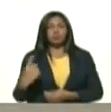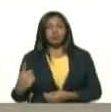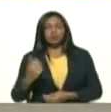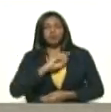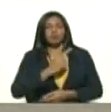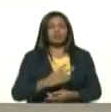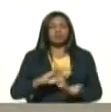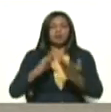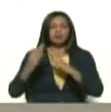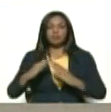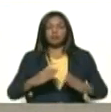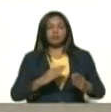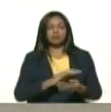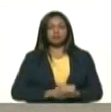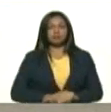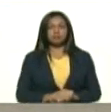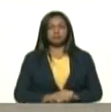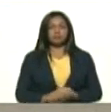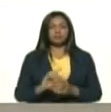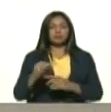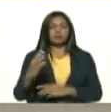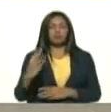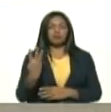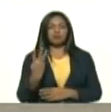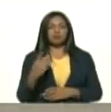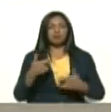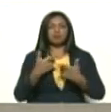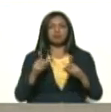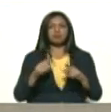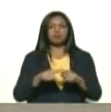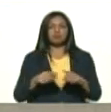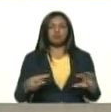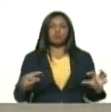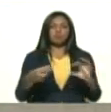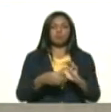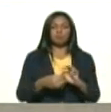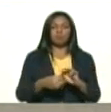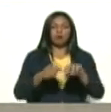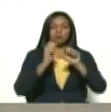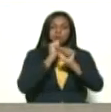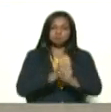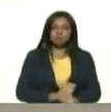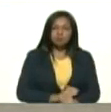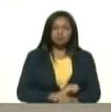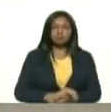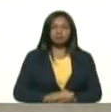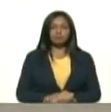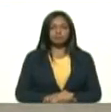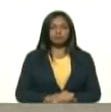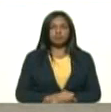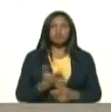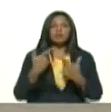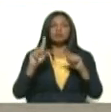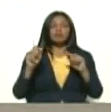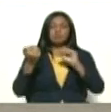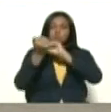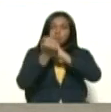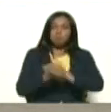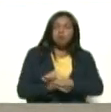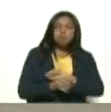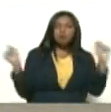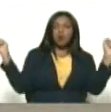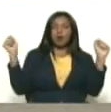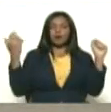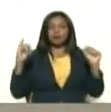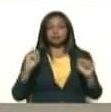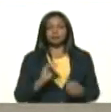comunidad. Después viene cuarto, la liberación de los lazos opresores. La liberación de la opresión imperial.